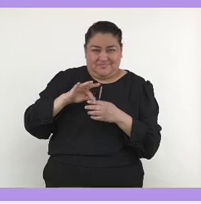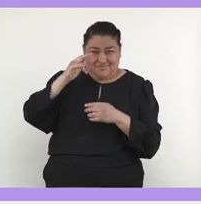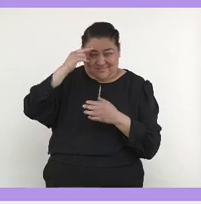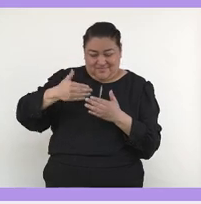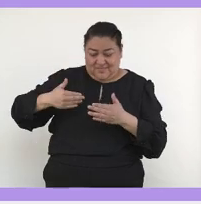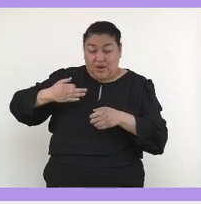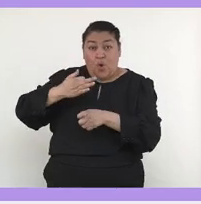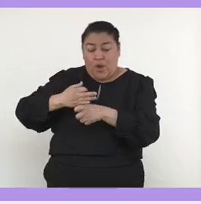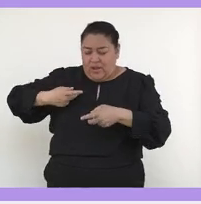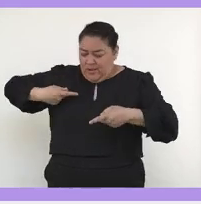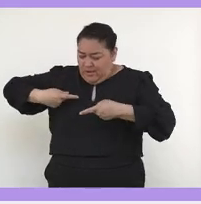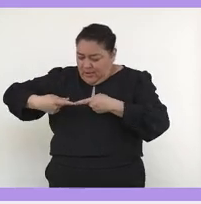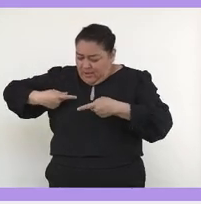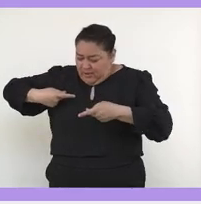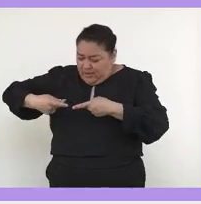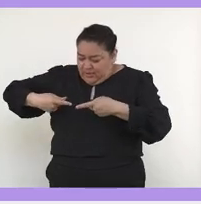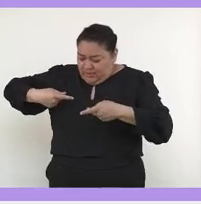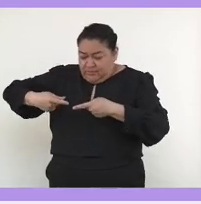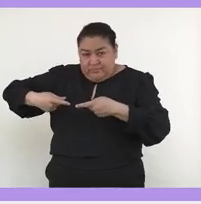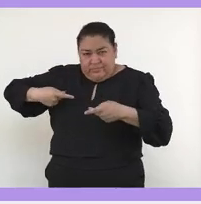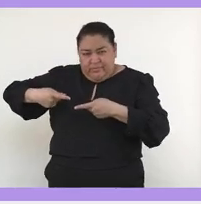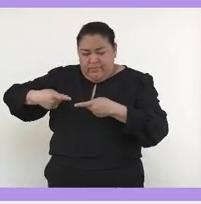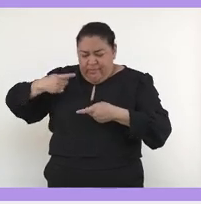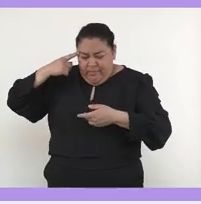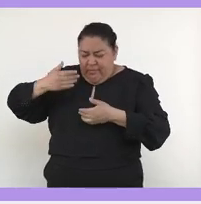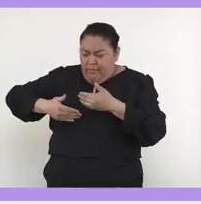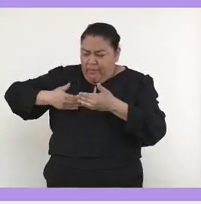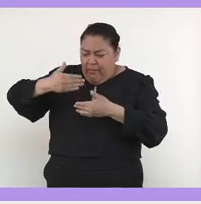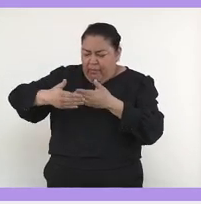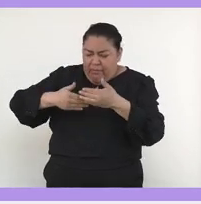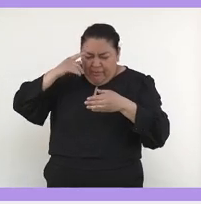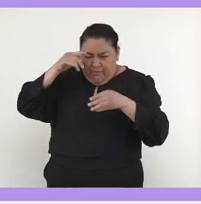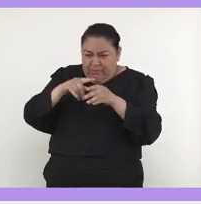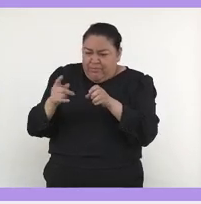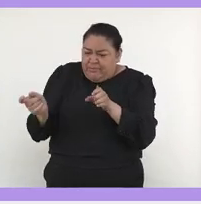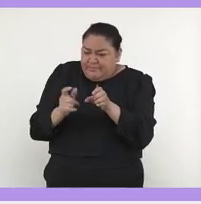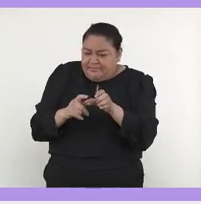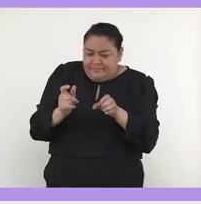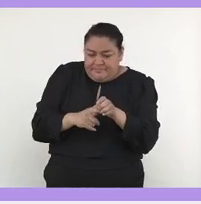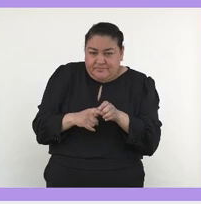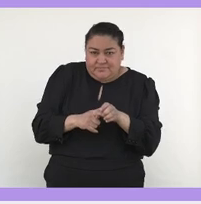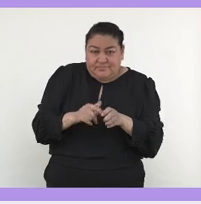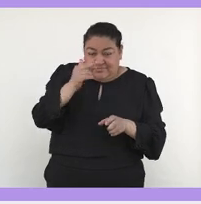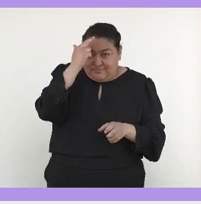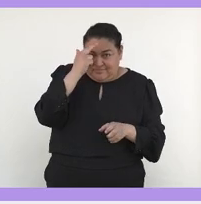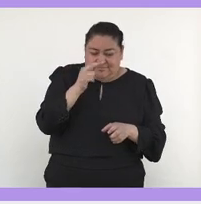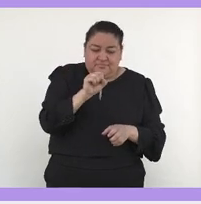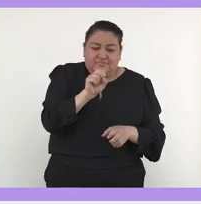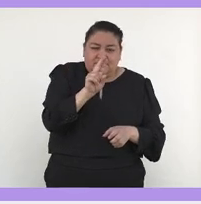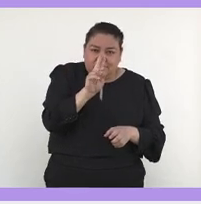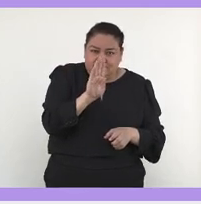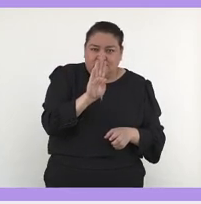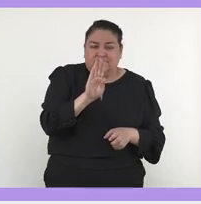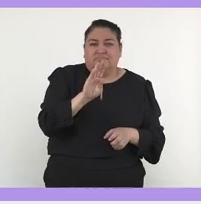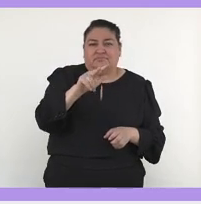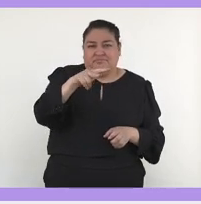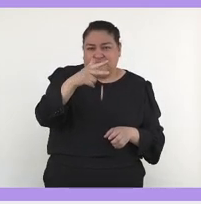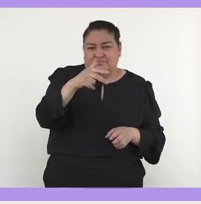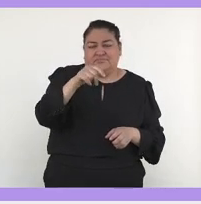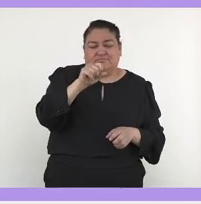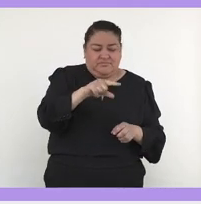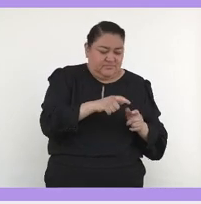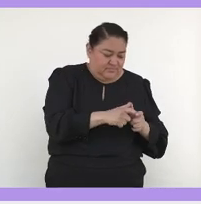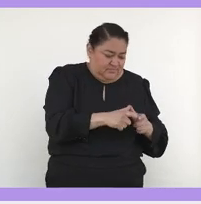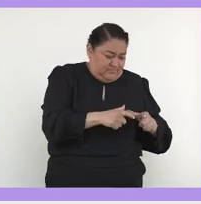se que se está generando y que tiene que Seguir seguirse generando engrosando desde la base creo que también tenemos que ser muy